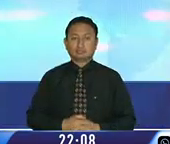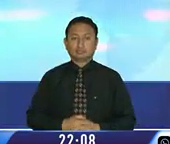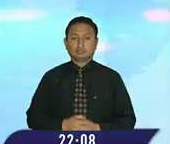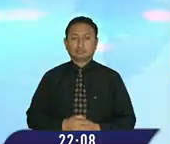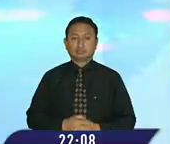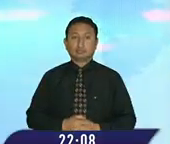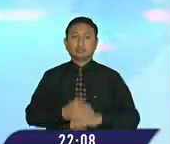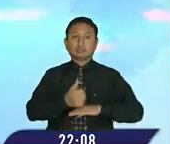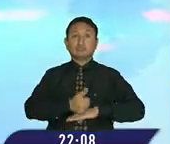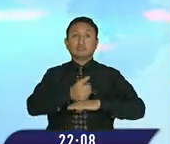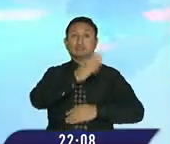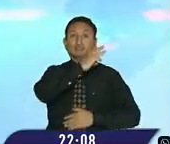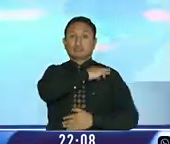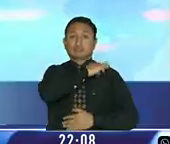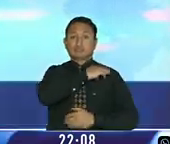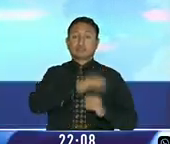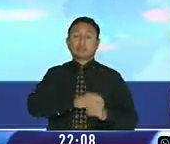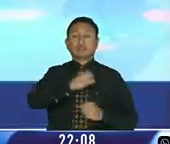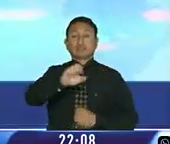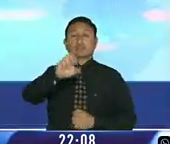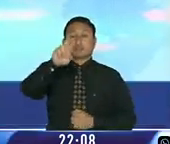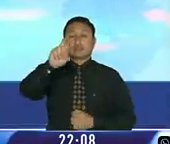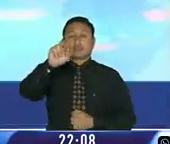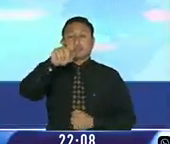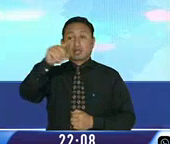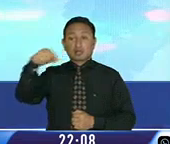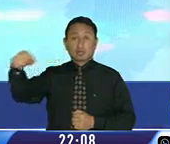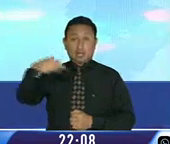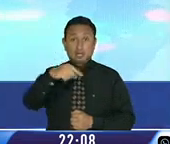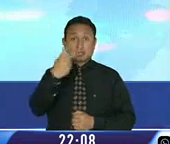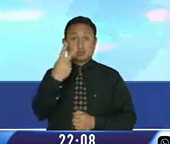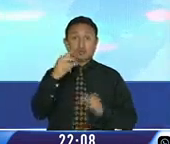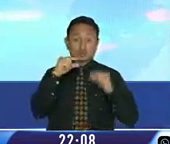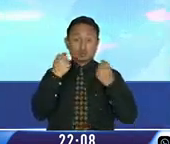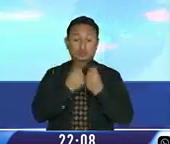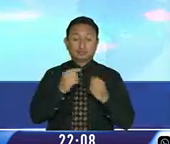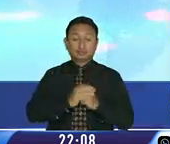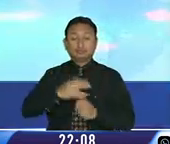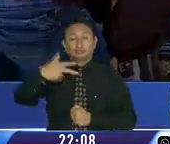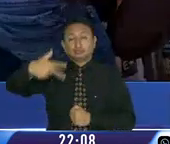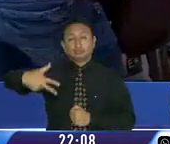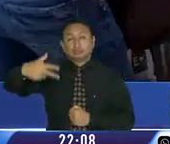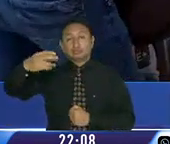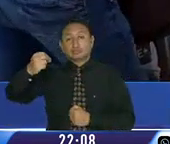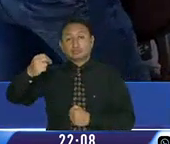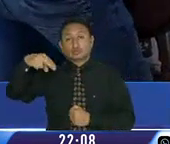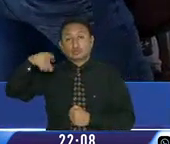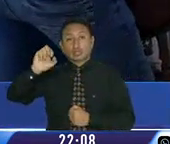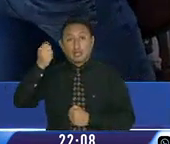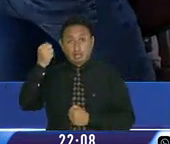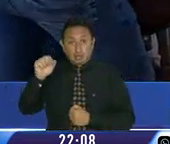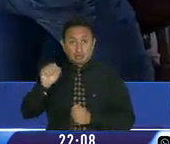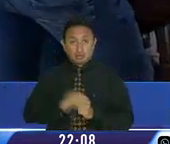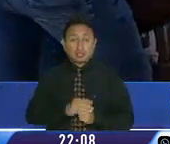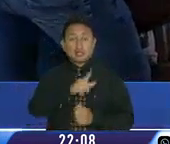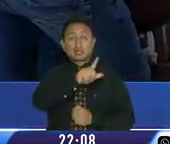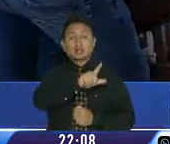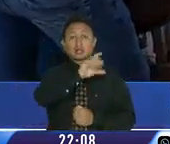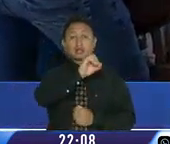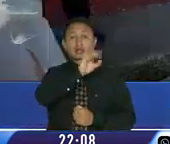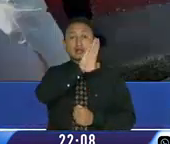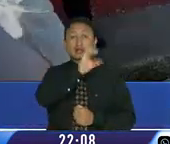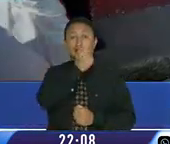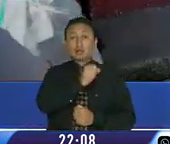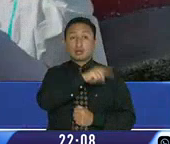el coronel Erazo, en la provincia operan dos estructuras criminales, los choneros y los lobos, quienes estarían obteniendo